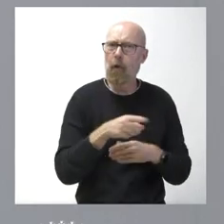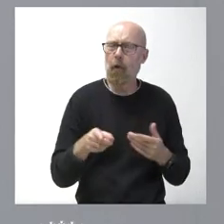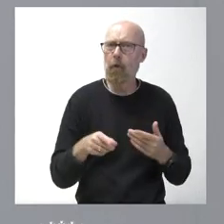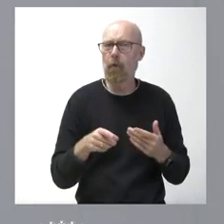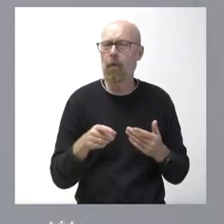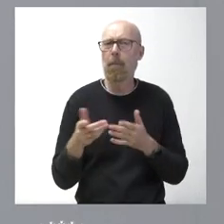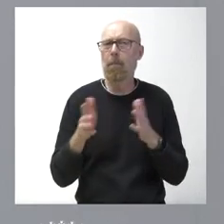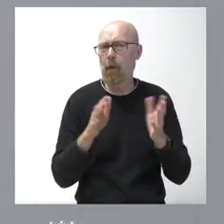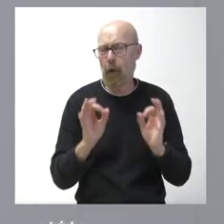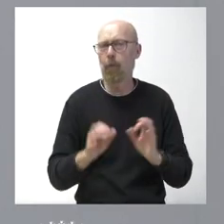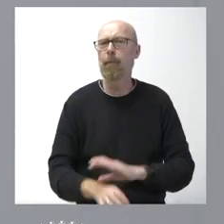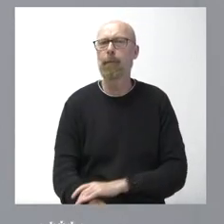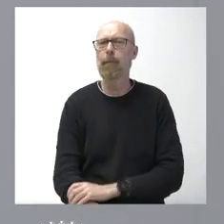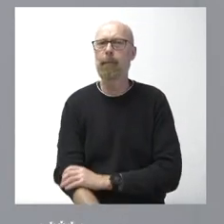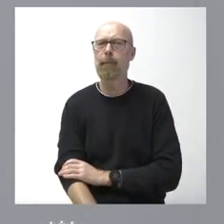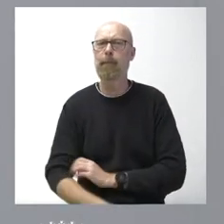menos